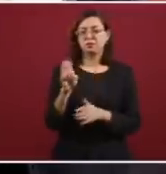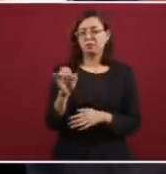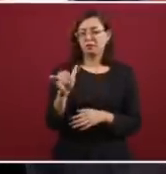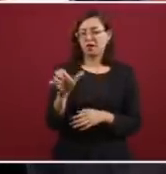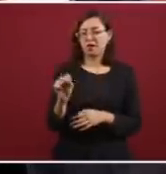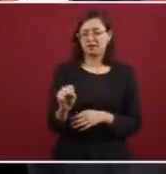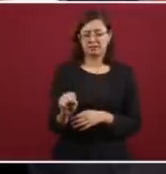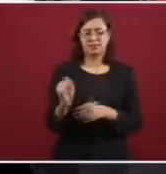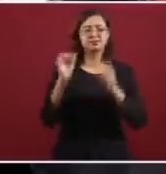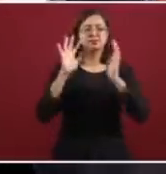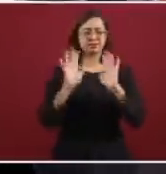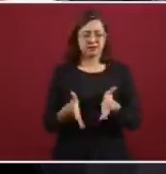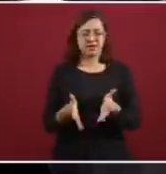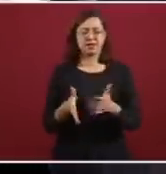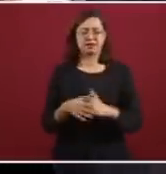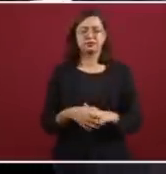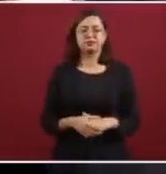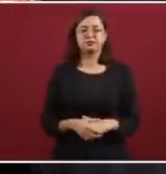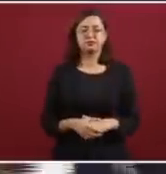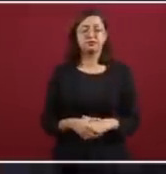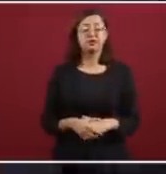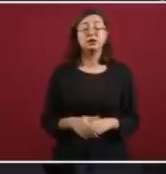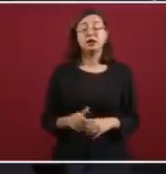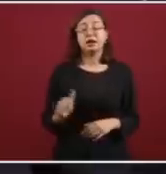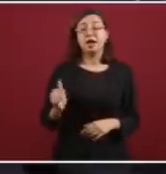becas. Y está pasando algo